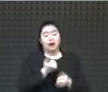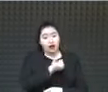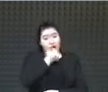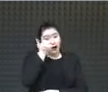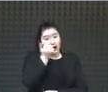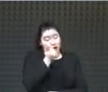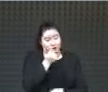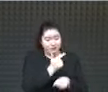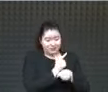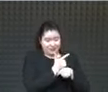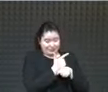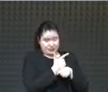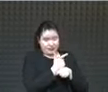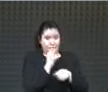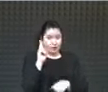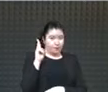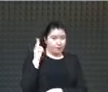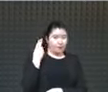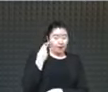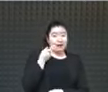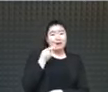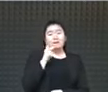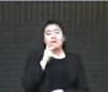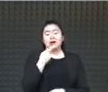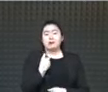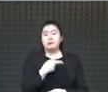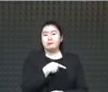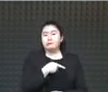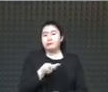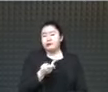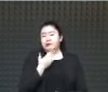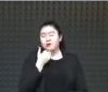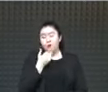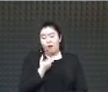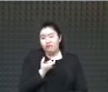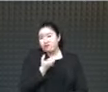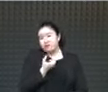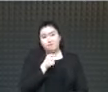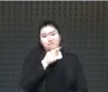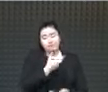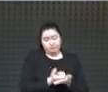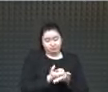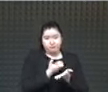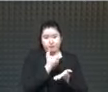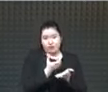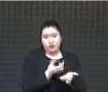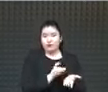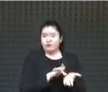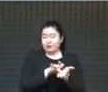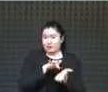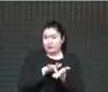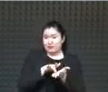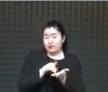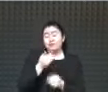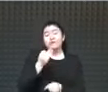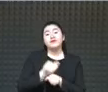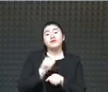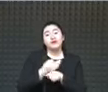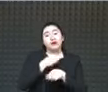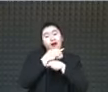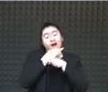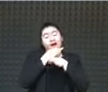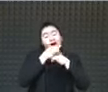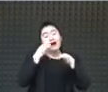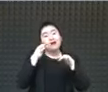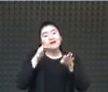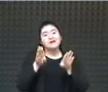de licenciatura. Entonces, este es el informe que queremos darles pues con un